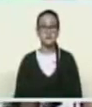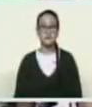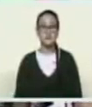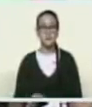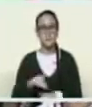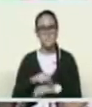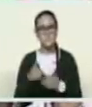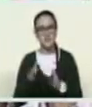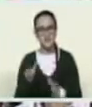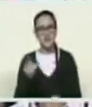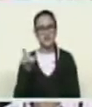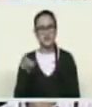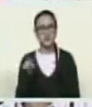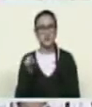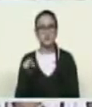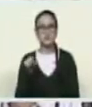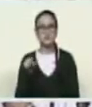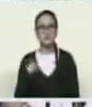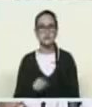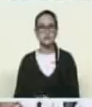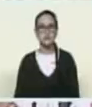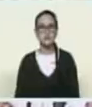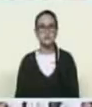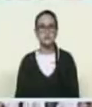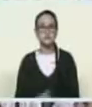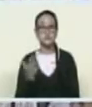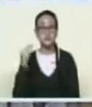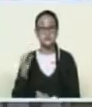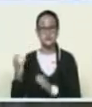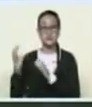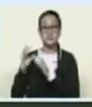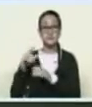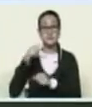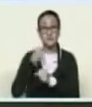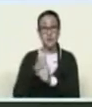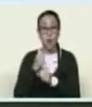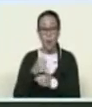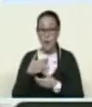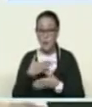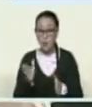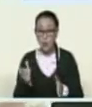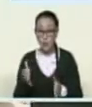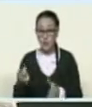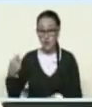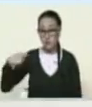un ministro que se encargaba de las obras públicas